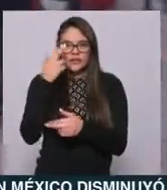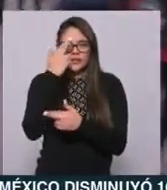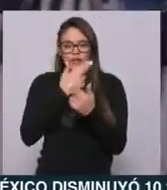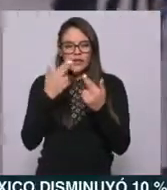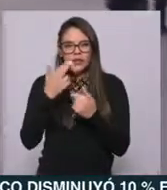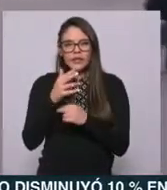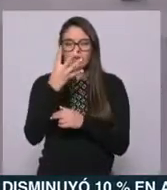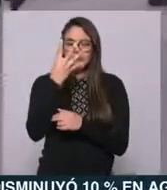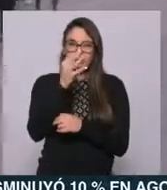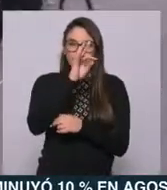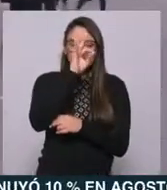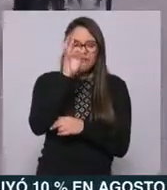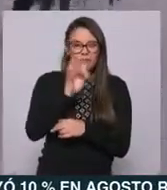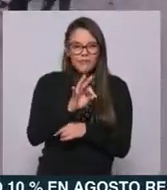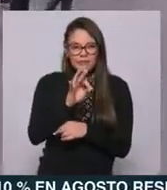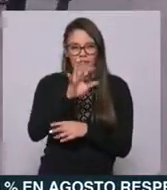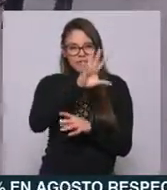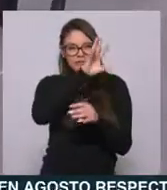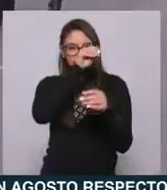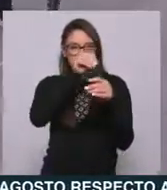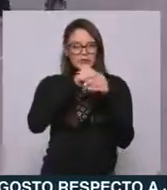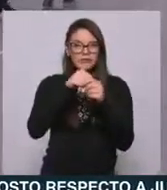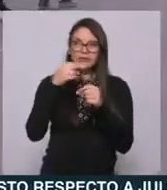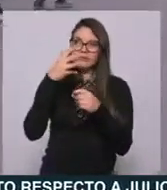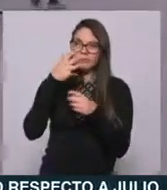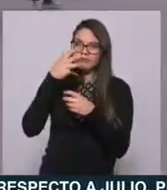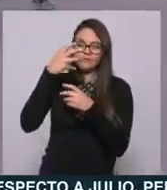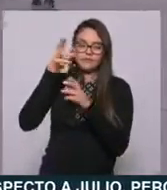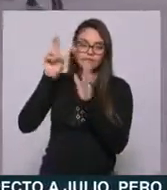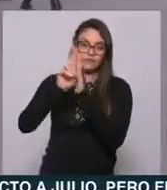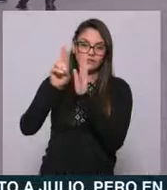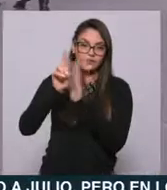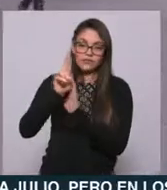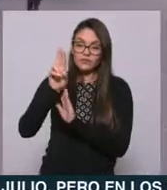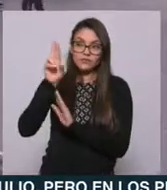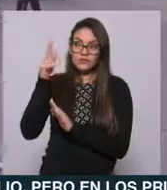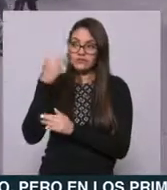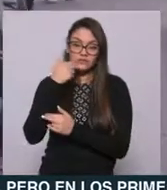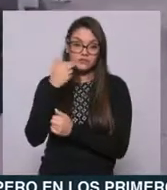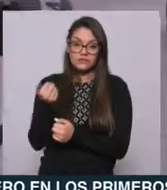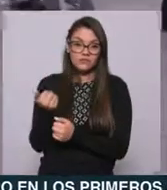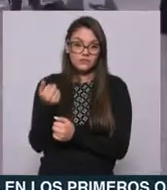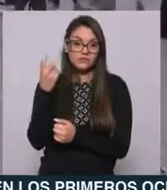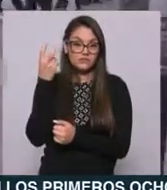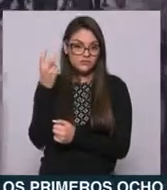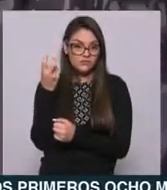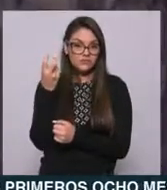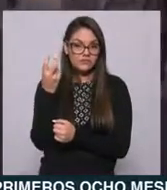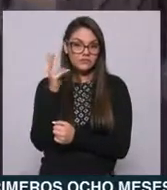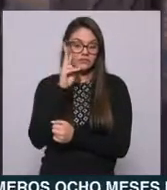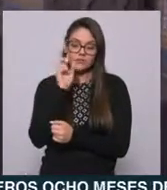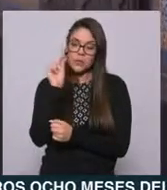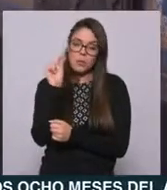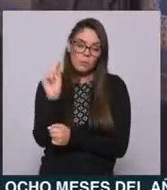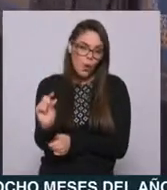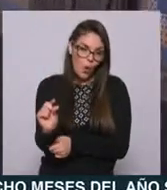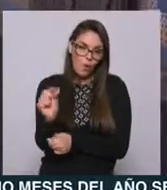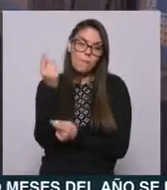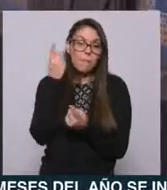Un 4% de los altavoces que no hayan operado es relativamente poco,